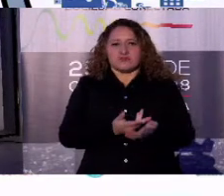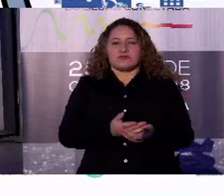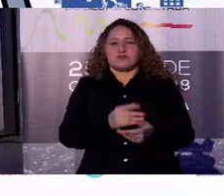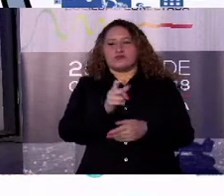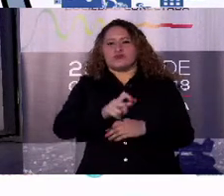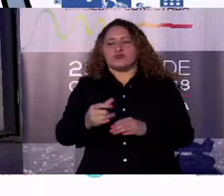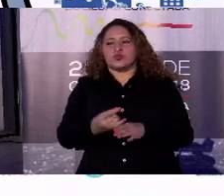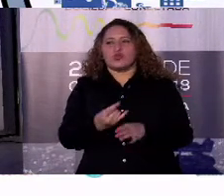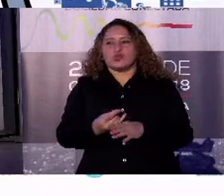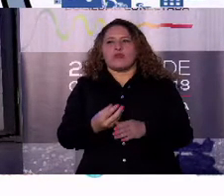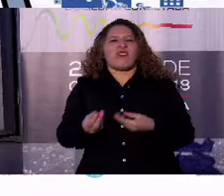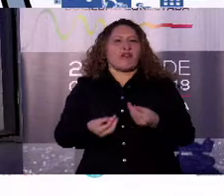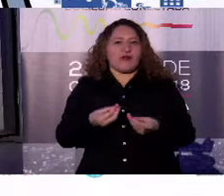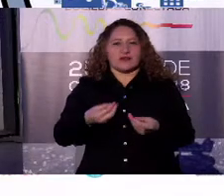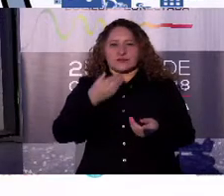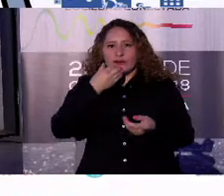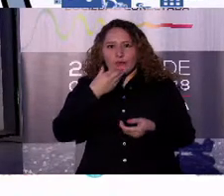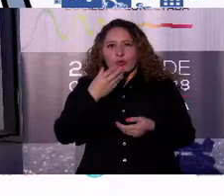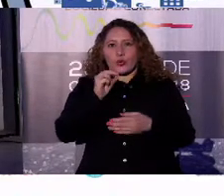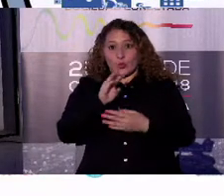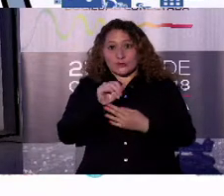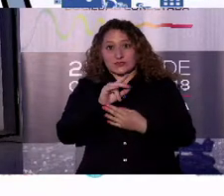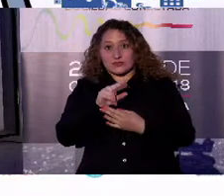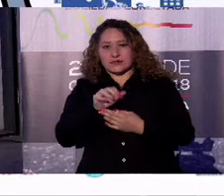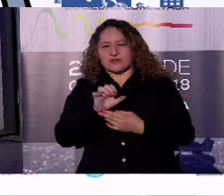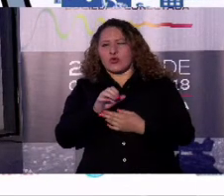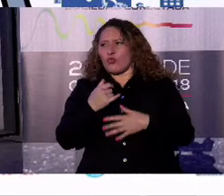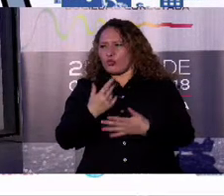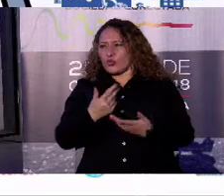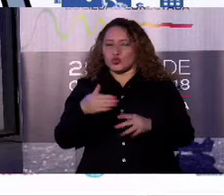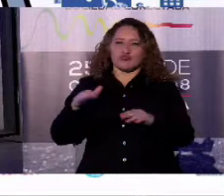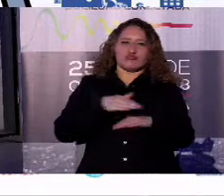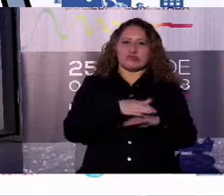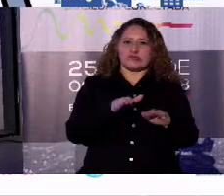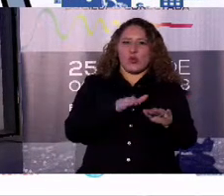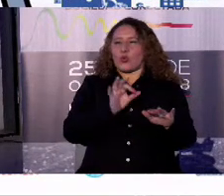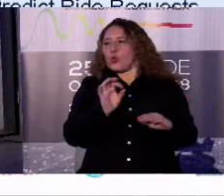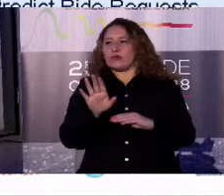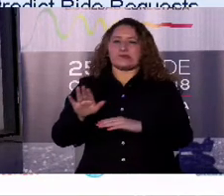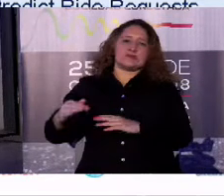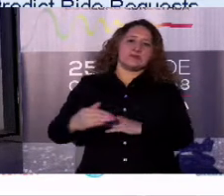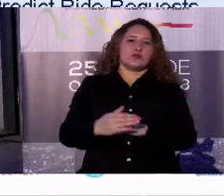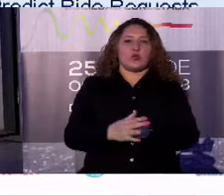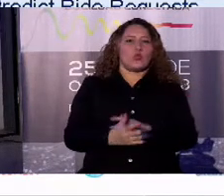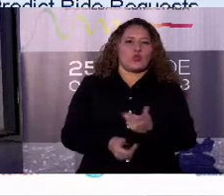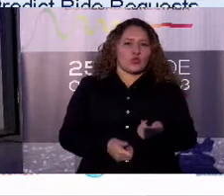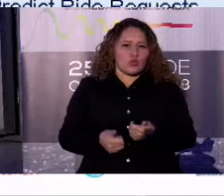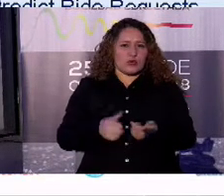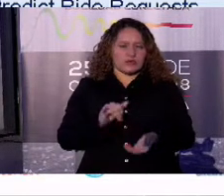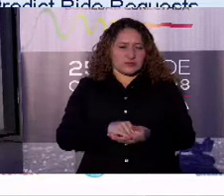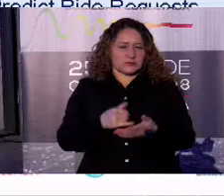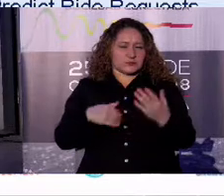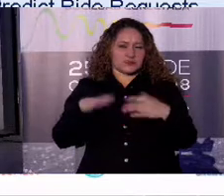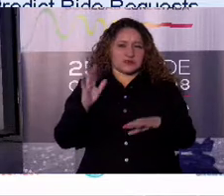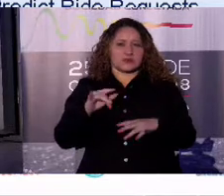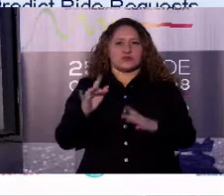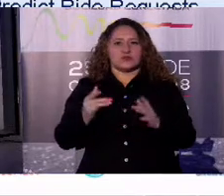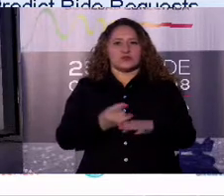lo que puede hacer en cuanto a tráfico, ejemplo, ¿no? Pero esto va a ser lo que se va a utilizar hacia redes